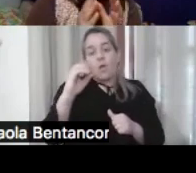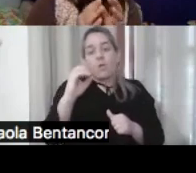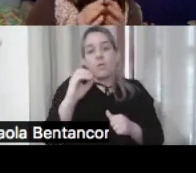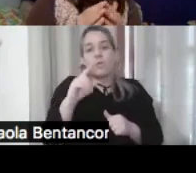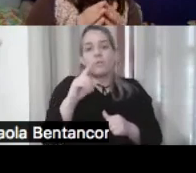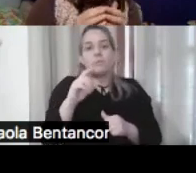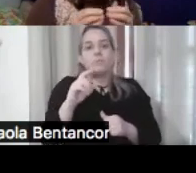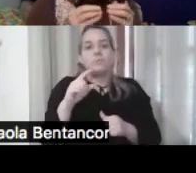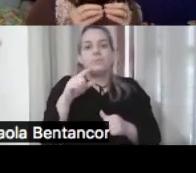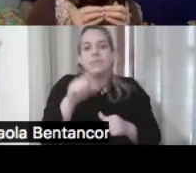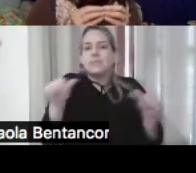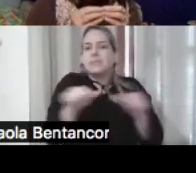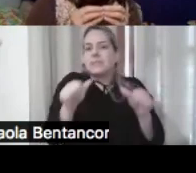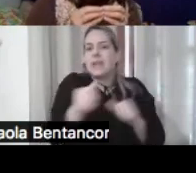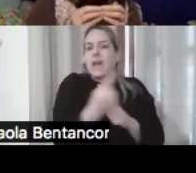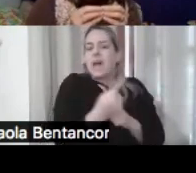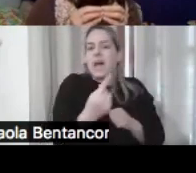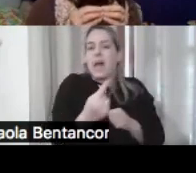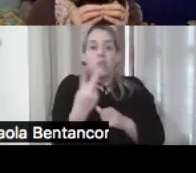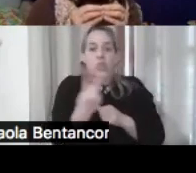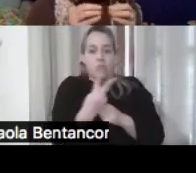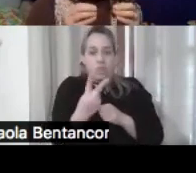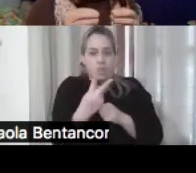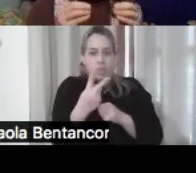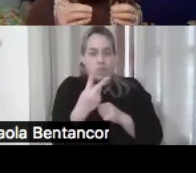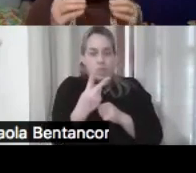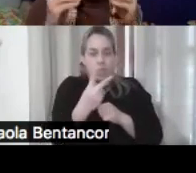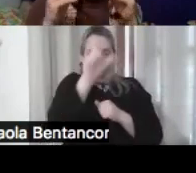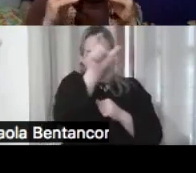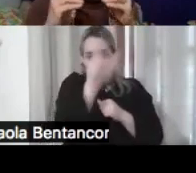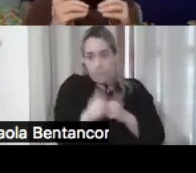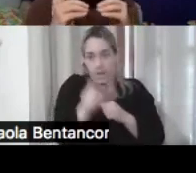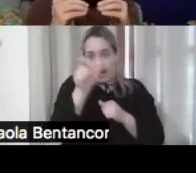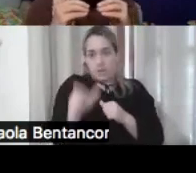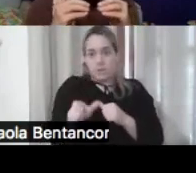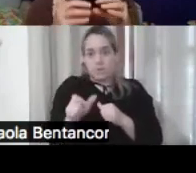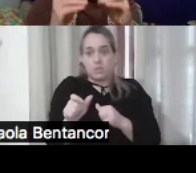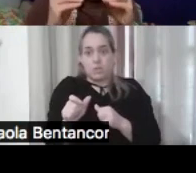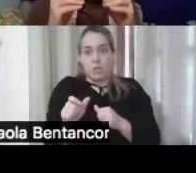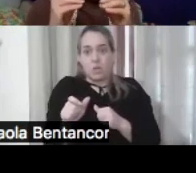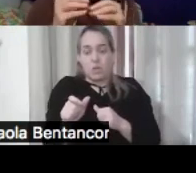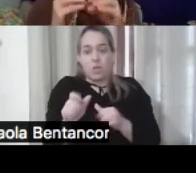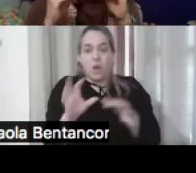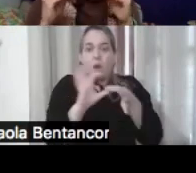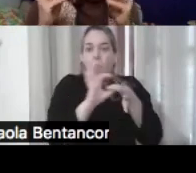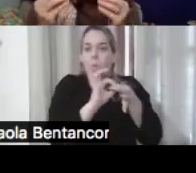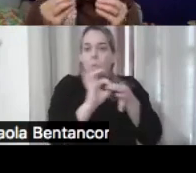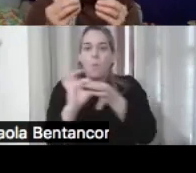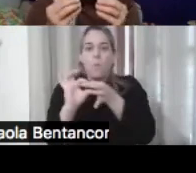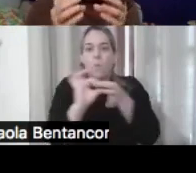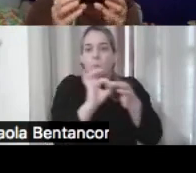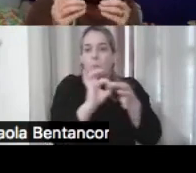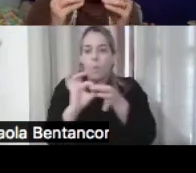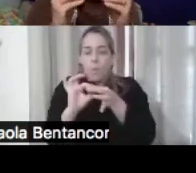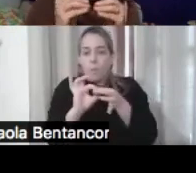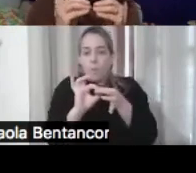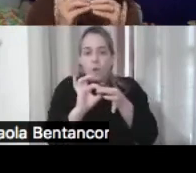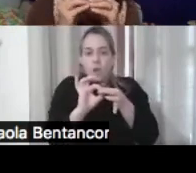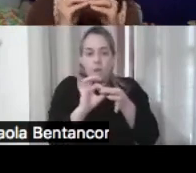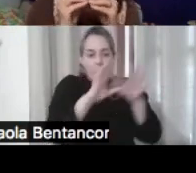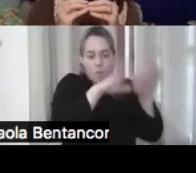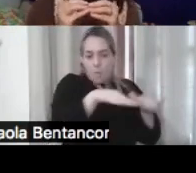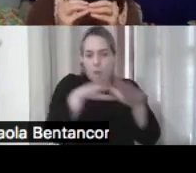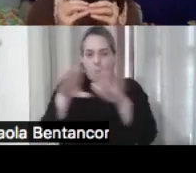ocupación donde hay dos o más personas involucradas en un ida y vuelta sincrónico, ¿sí? Las dos personas al mismo tiempo